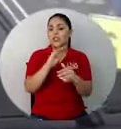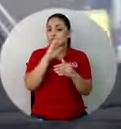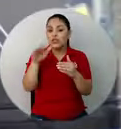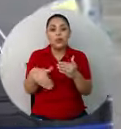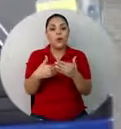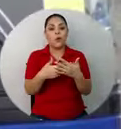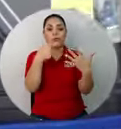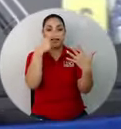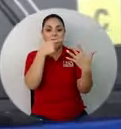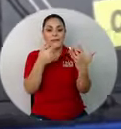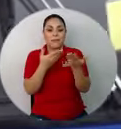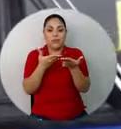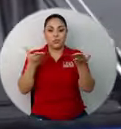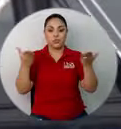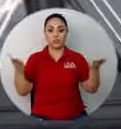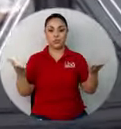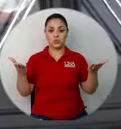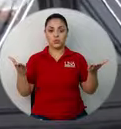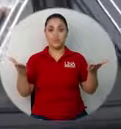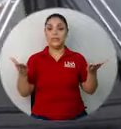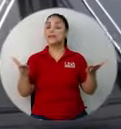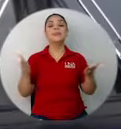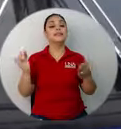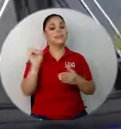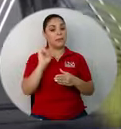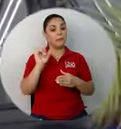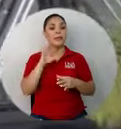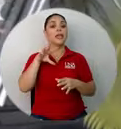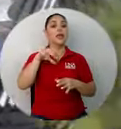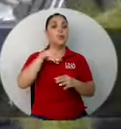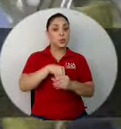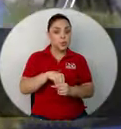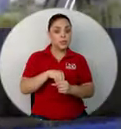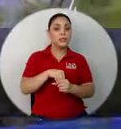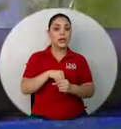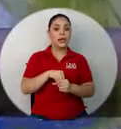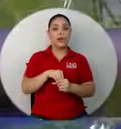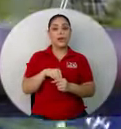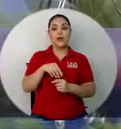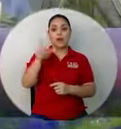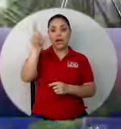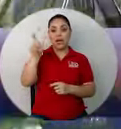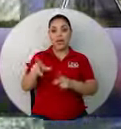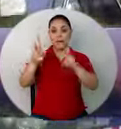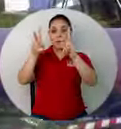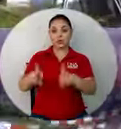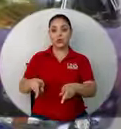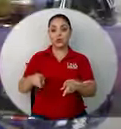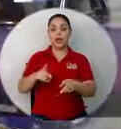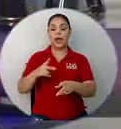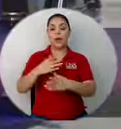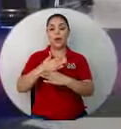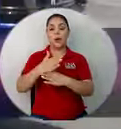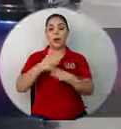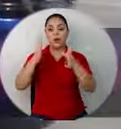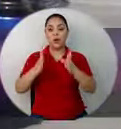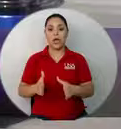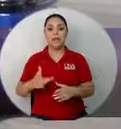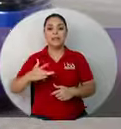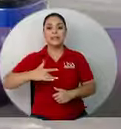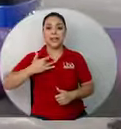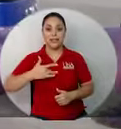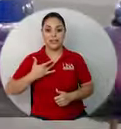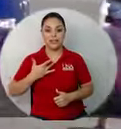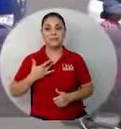mencionar. Y por supuesto que todo esto incluye todo aquello que el colaborador o que el individuo percibe en función de qué, de